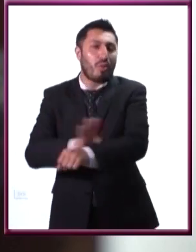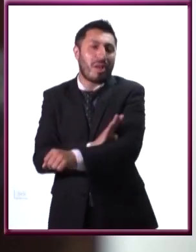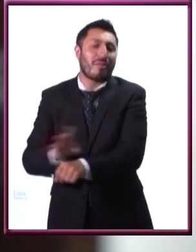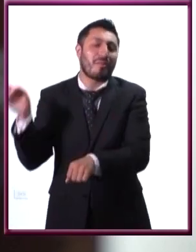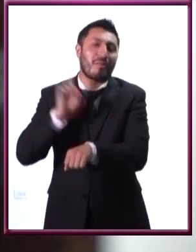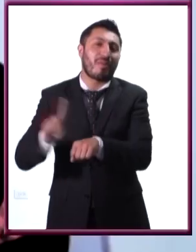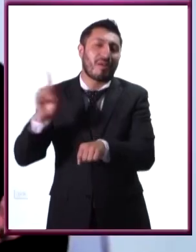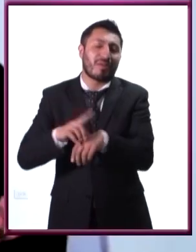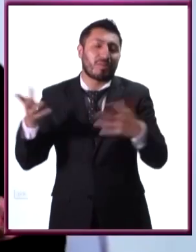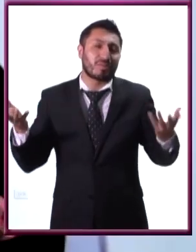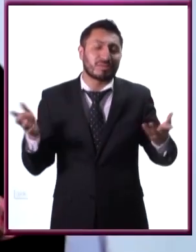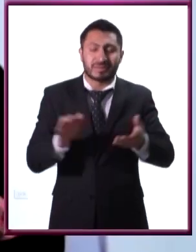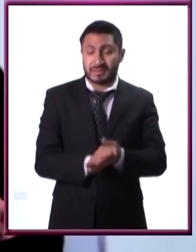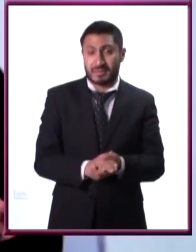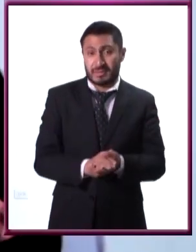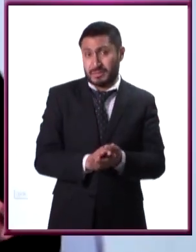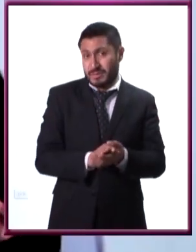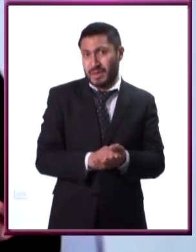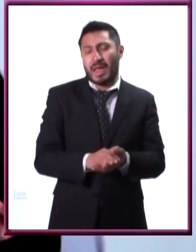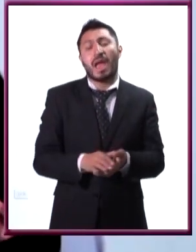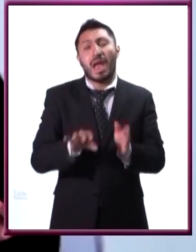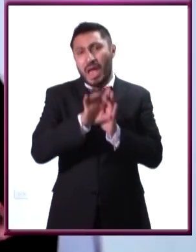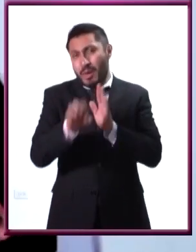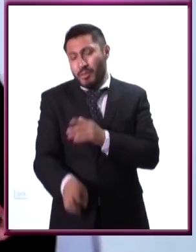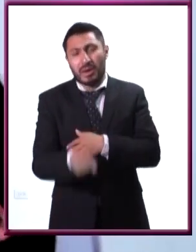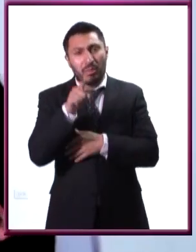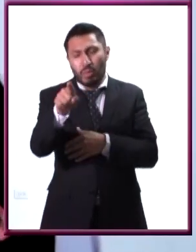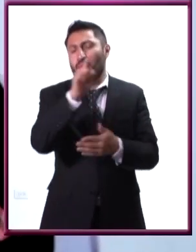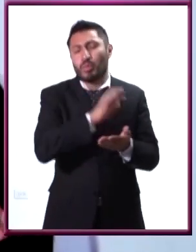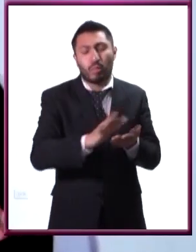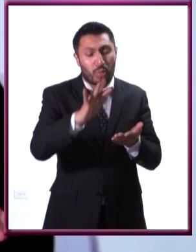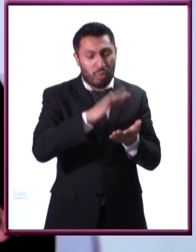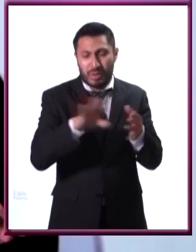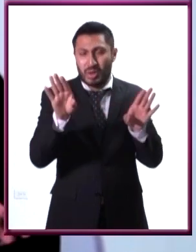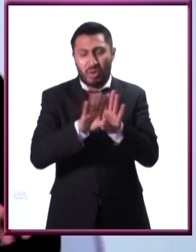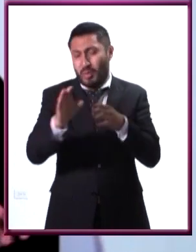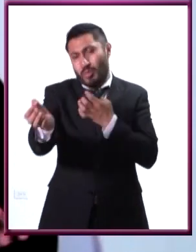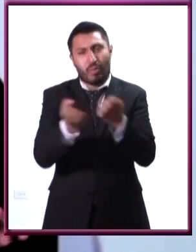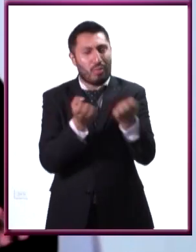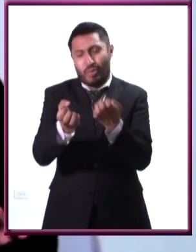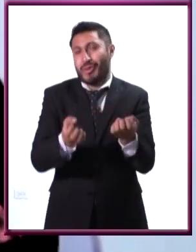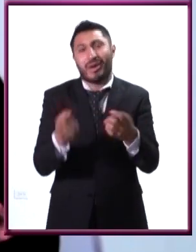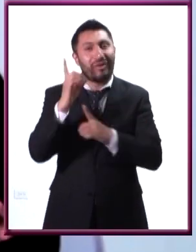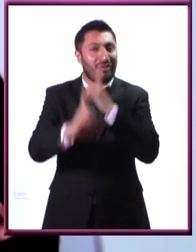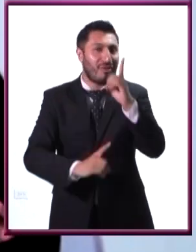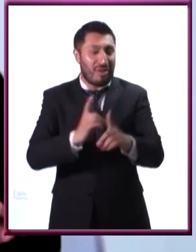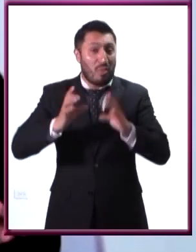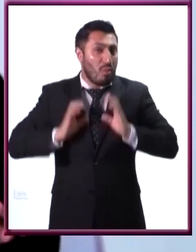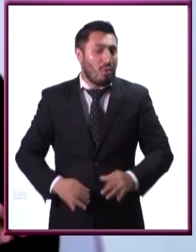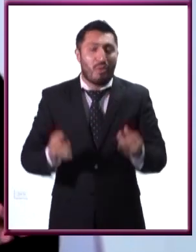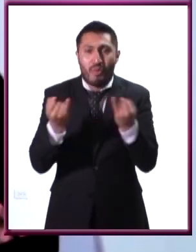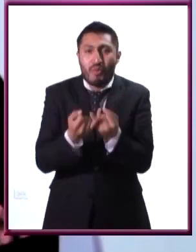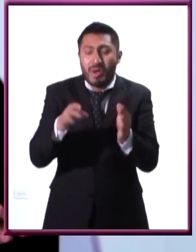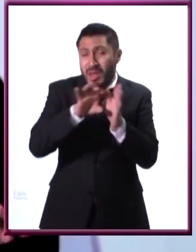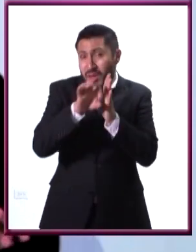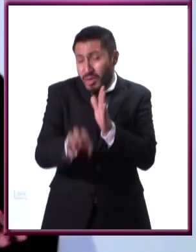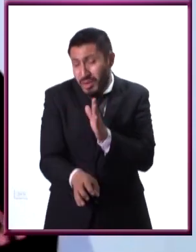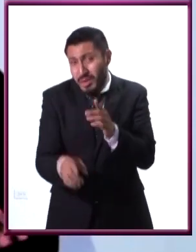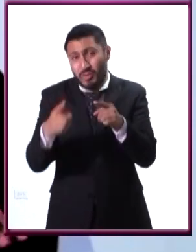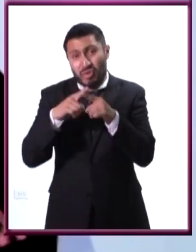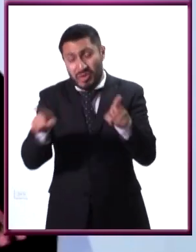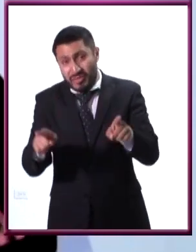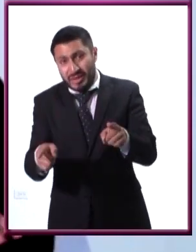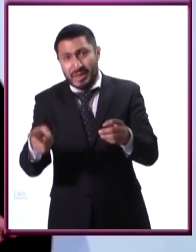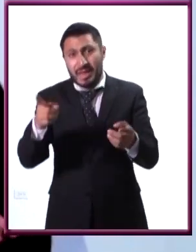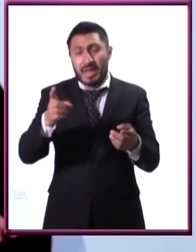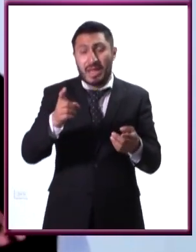cotidiano? Cuando uno está leyendo sería algo muy similar a cuando está entrenando con el ejercicio, con la única salvedad de que